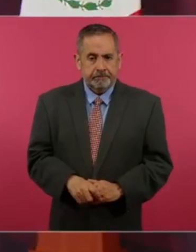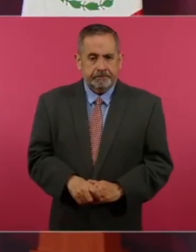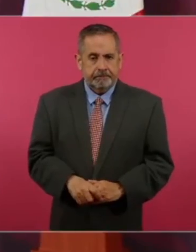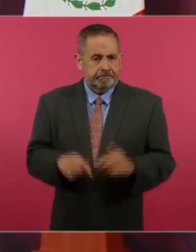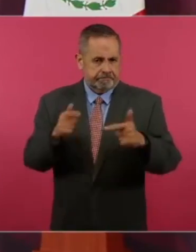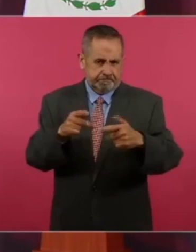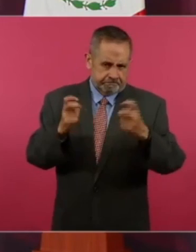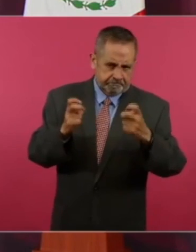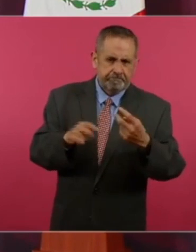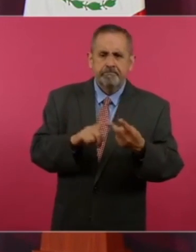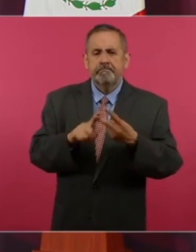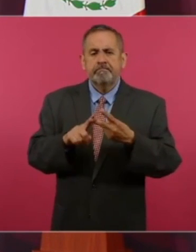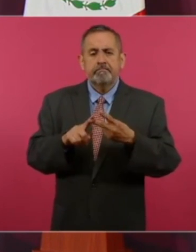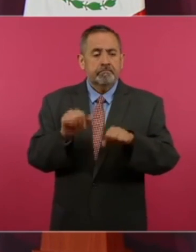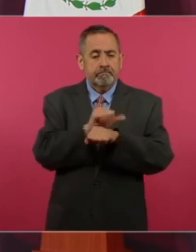¿Y robo de vehículo más?